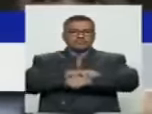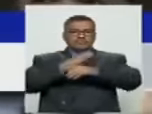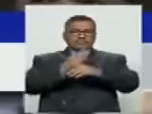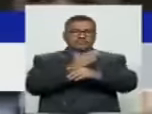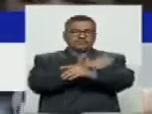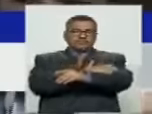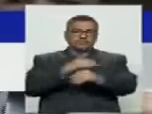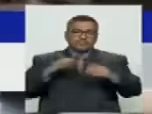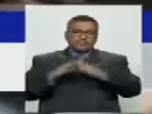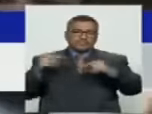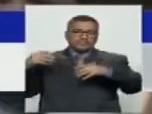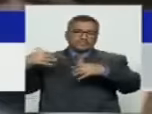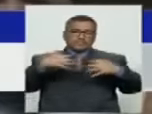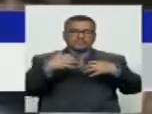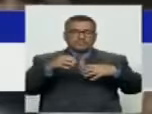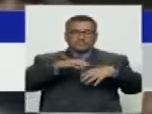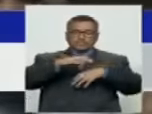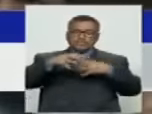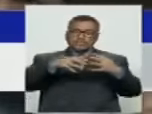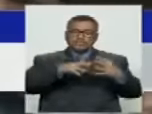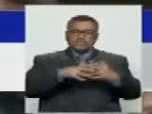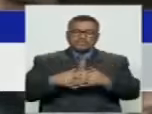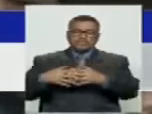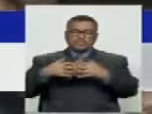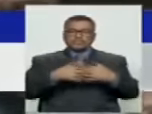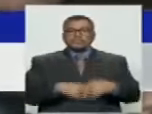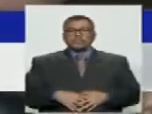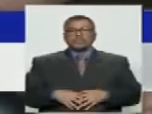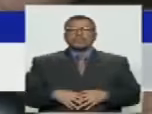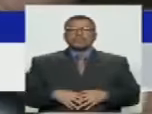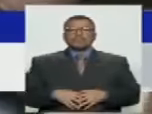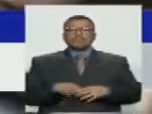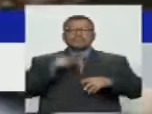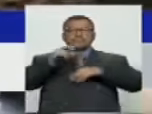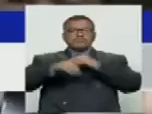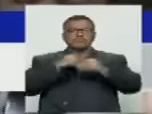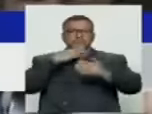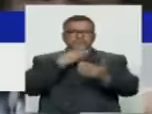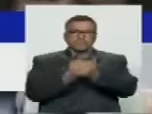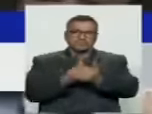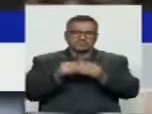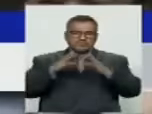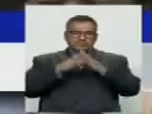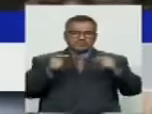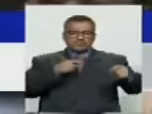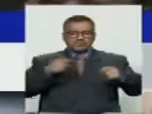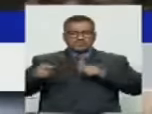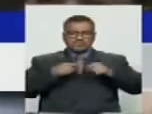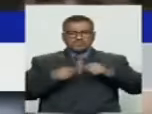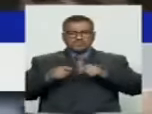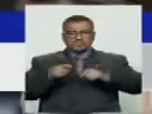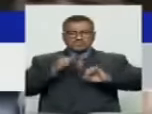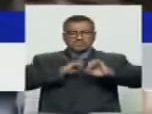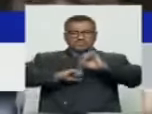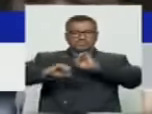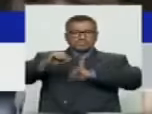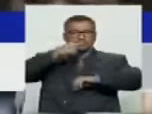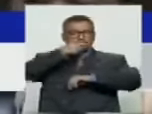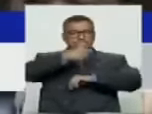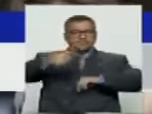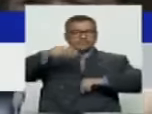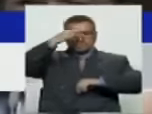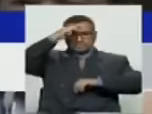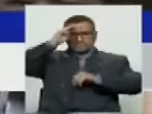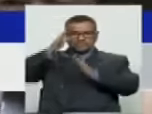las arremetidas del Imperio norteamericano. Por eso es que gracias a todas sus acciones en defensa del pueblo